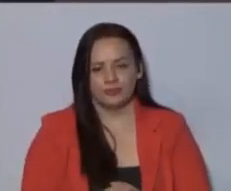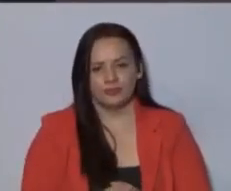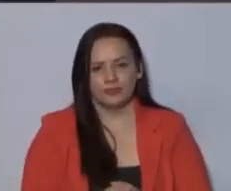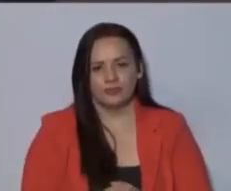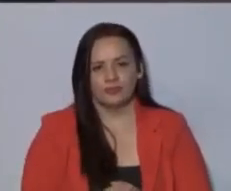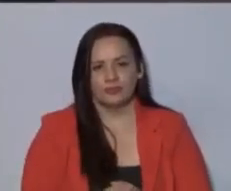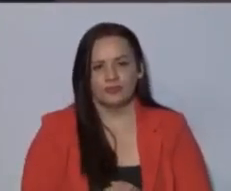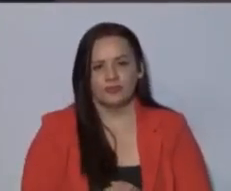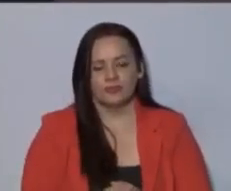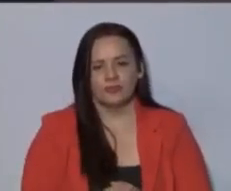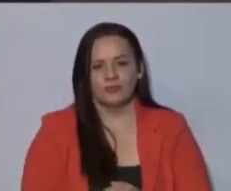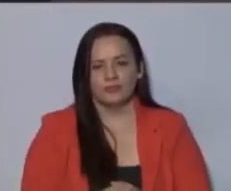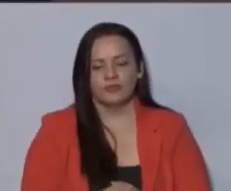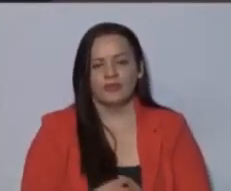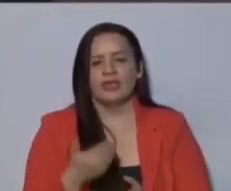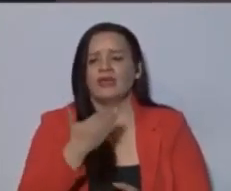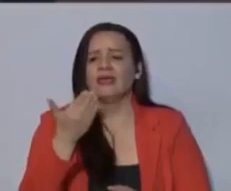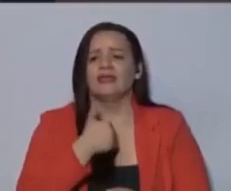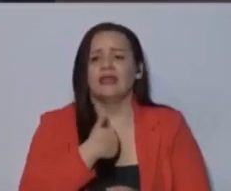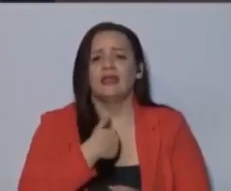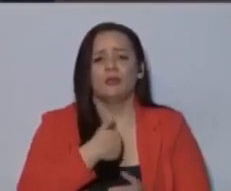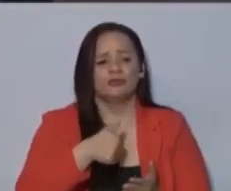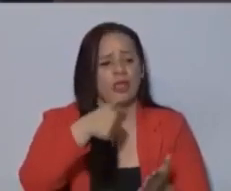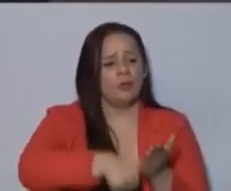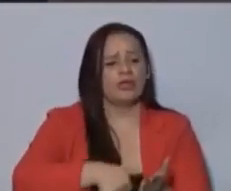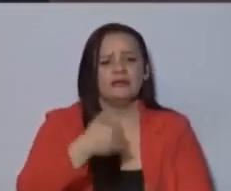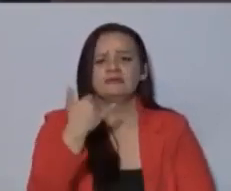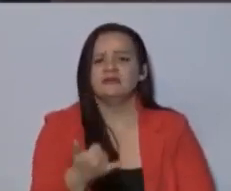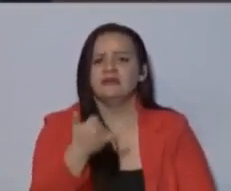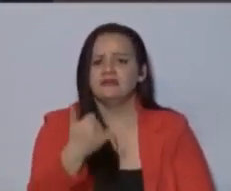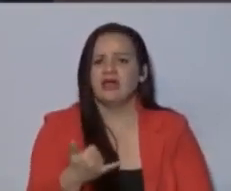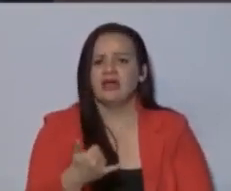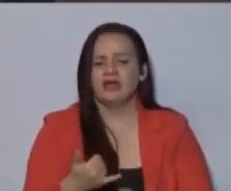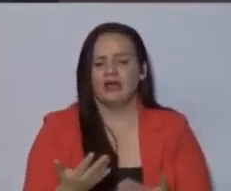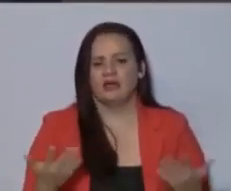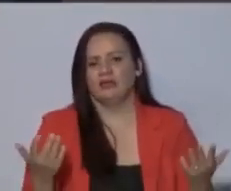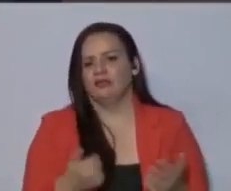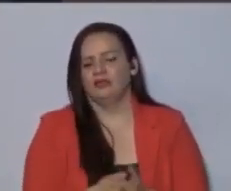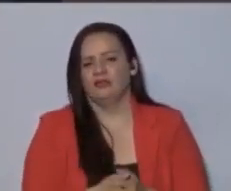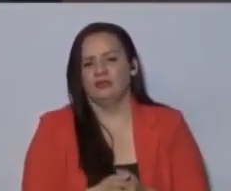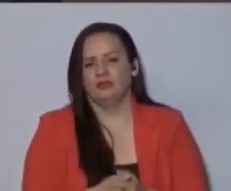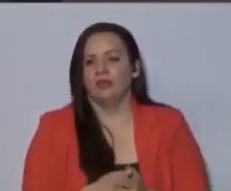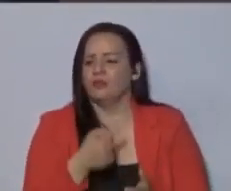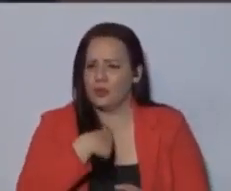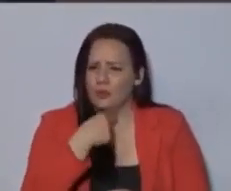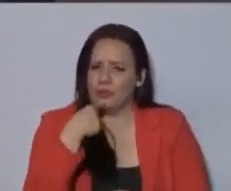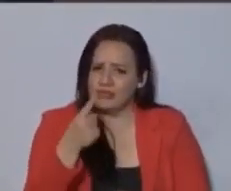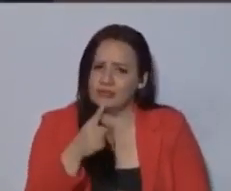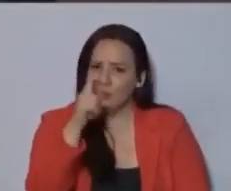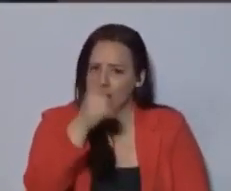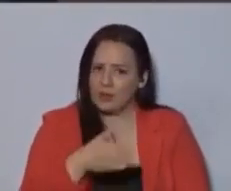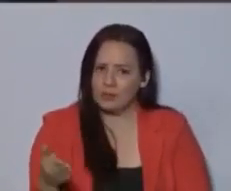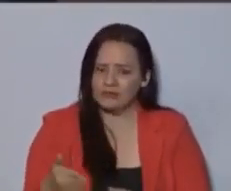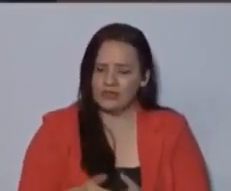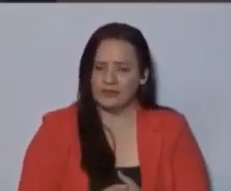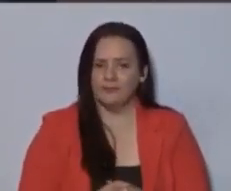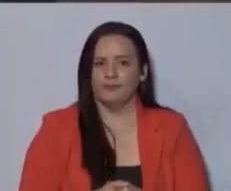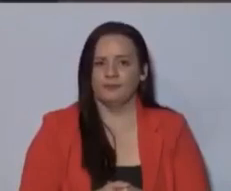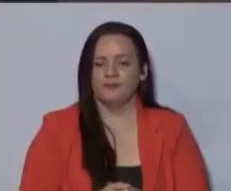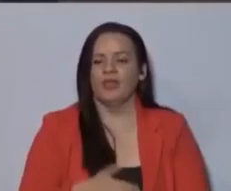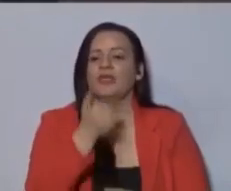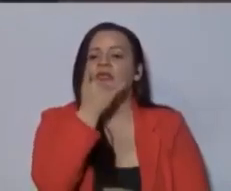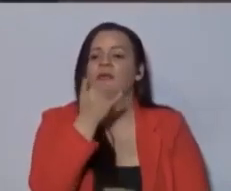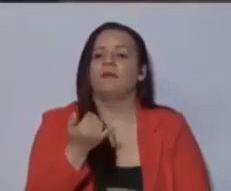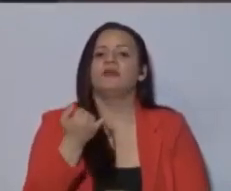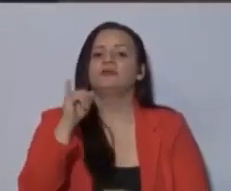de que tenemos que votar las cosas ya y que qué barbaridad. Yo les voy a decir una cosa. ¿Qué pasa